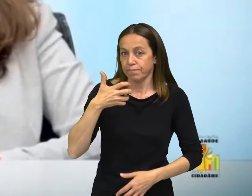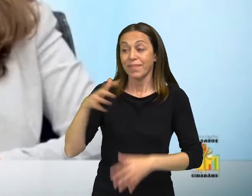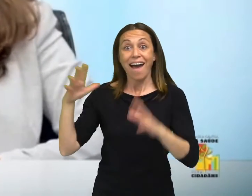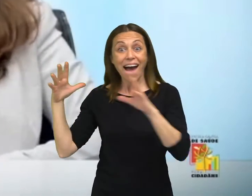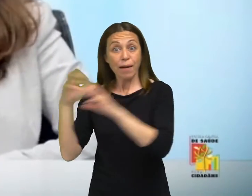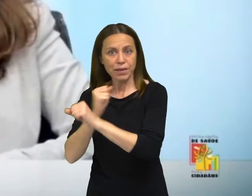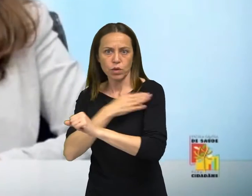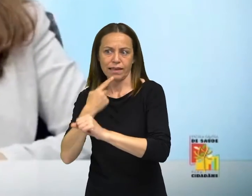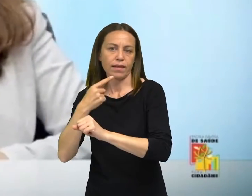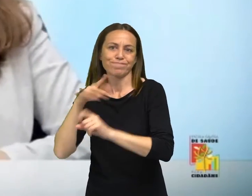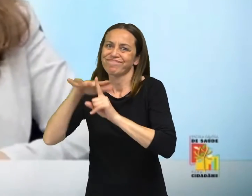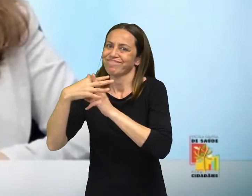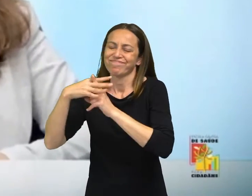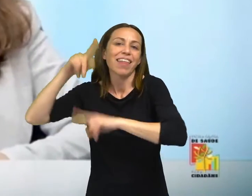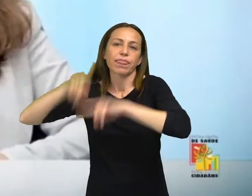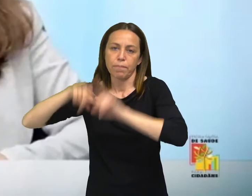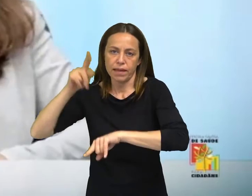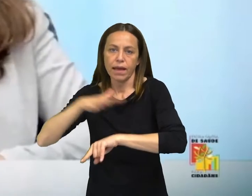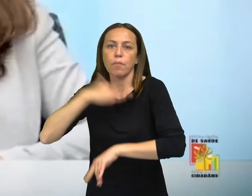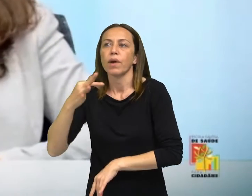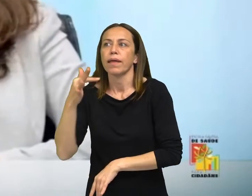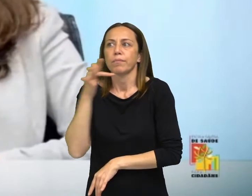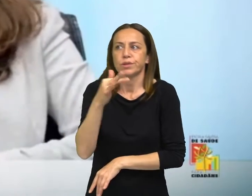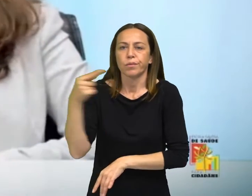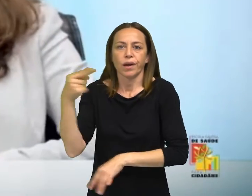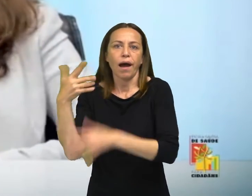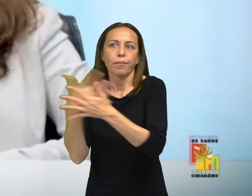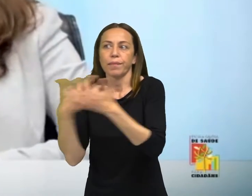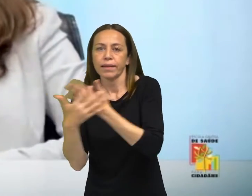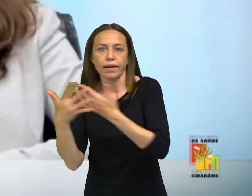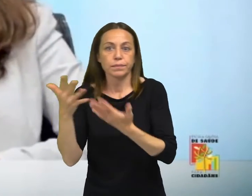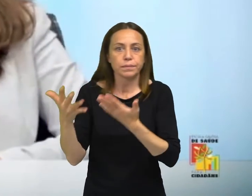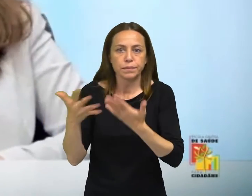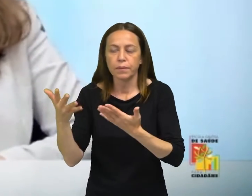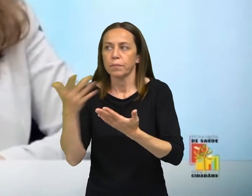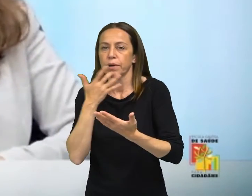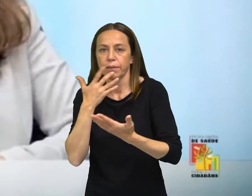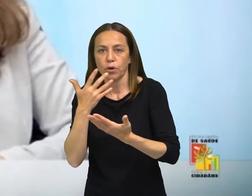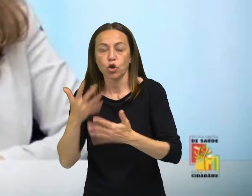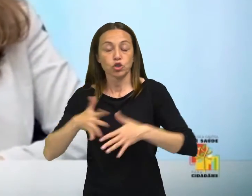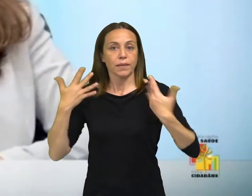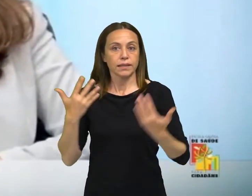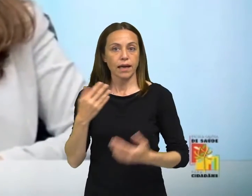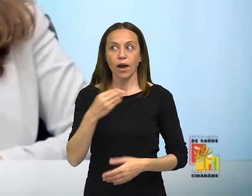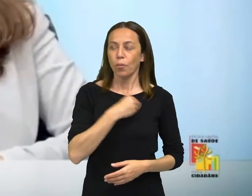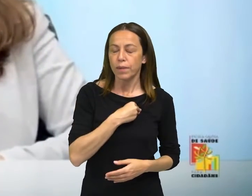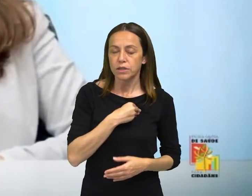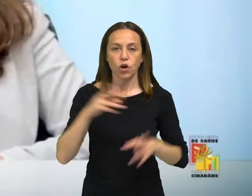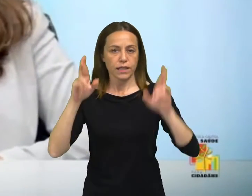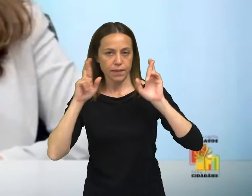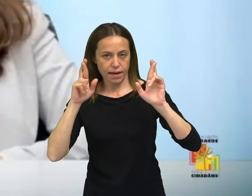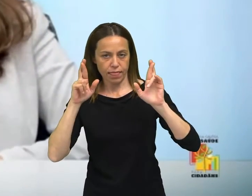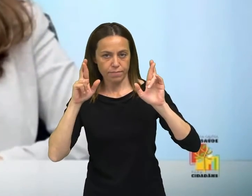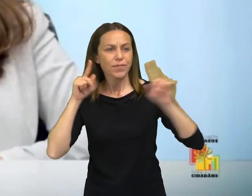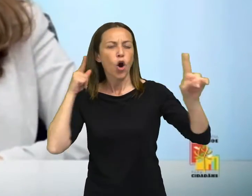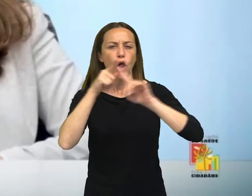varían según la situación o mezclan elementos positivos o negativos e incluyen la sorpresa la compasión con la esperanza para un